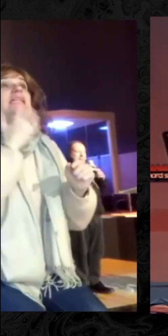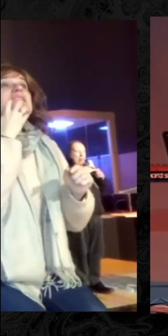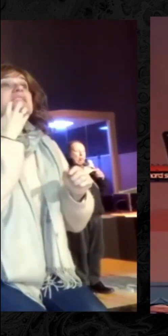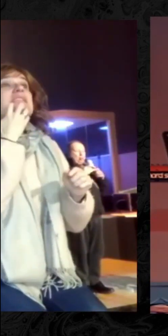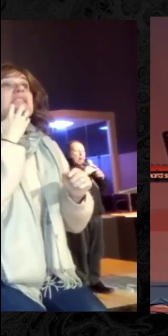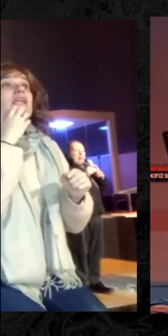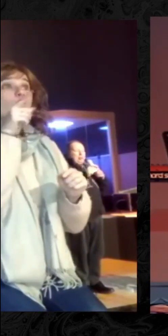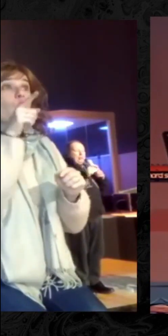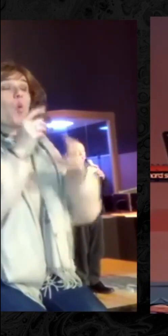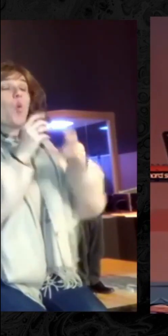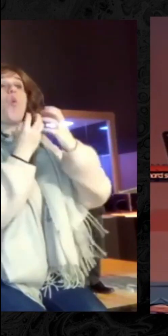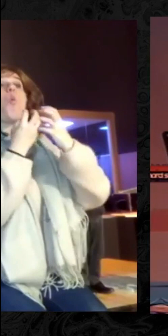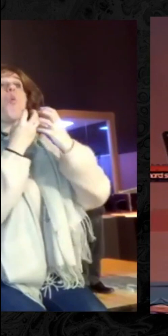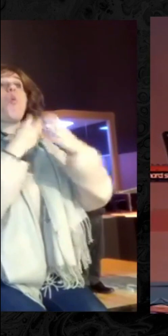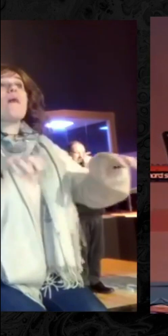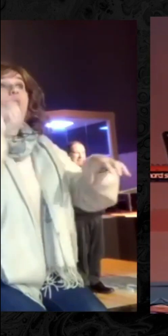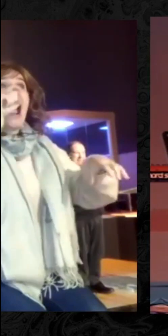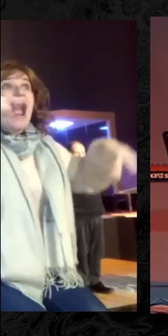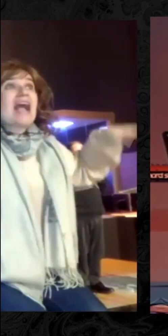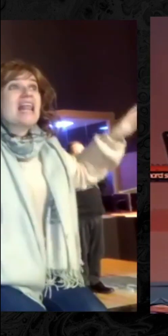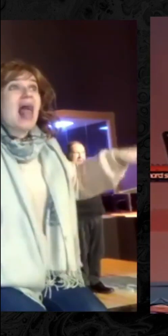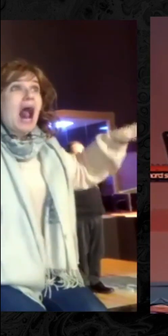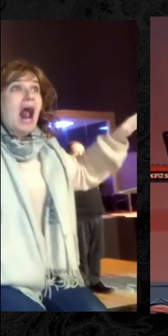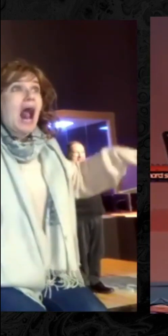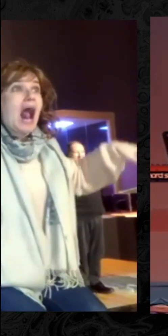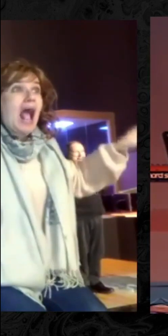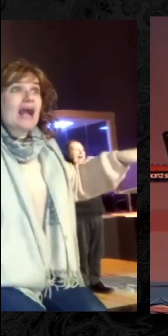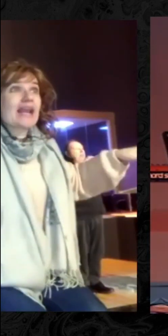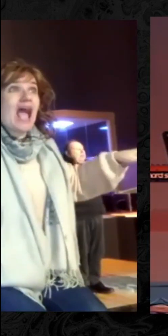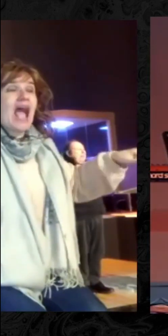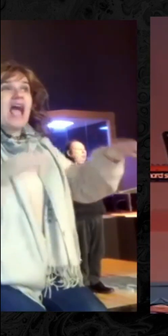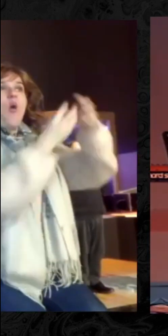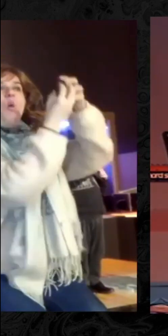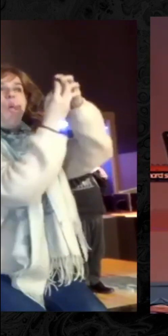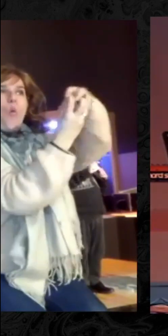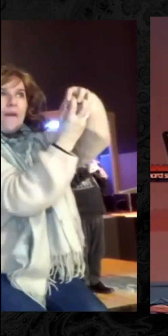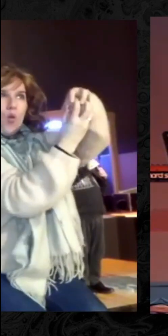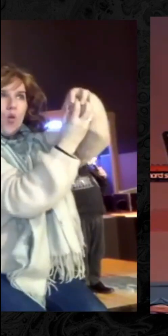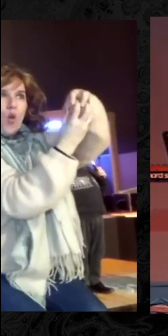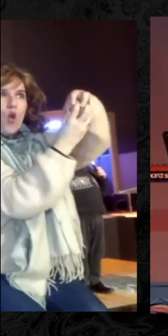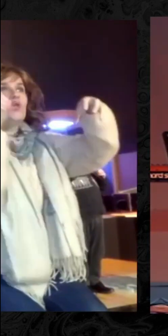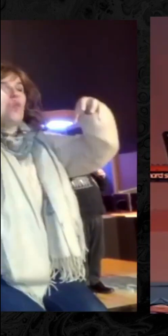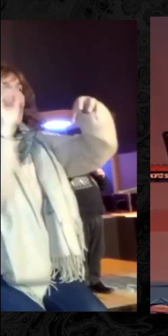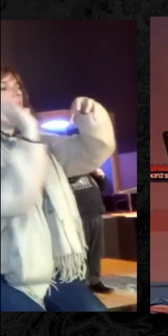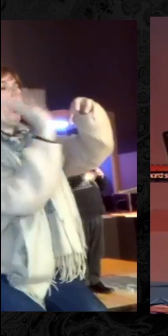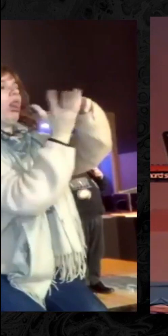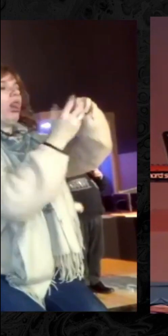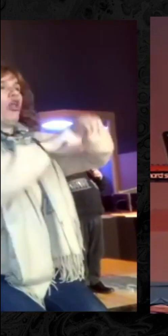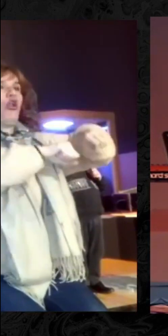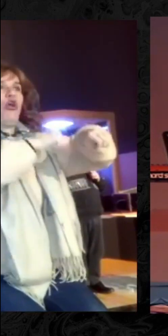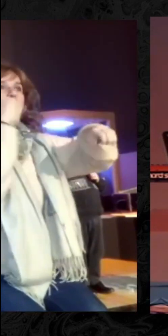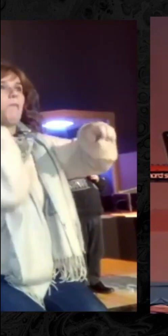un huevo de un águila y Aún estando vacío puedes ir dos años de